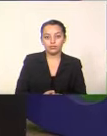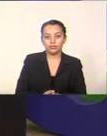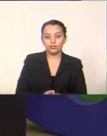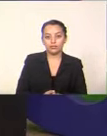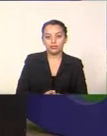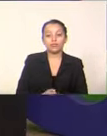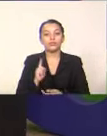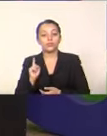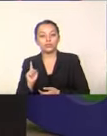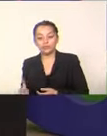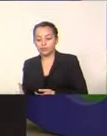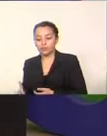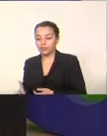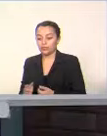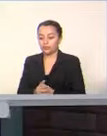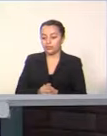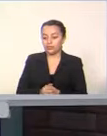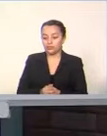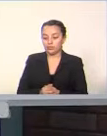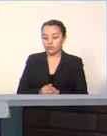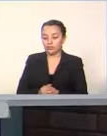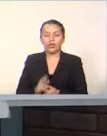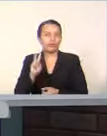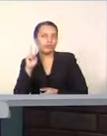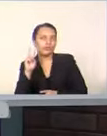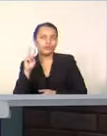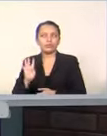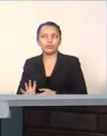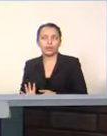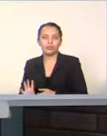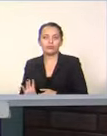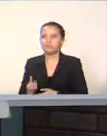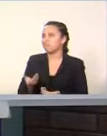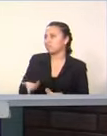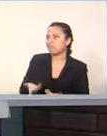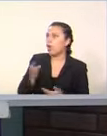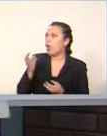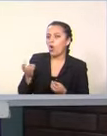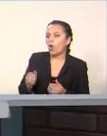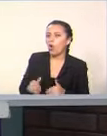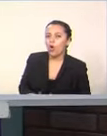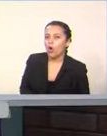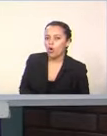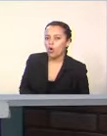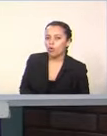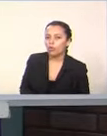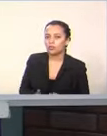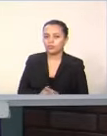¿A qué te referís? ¿Cómo que a 2 le voy a quitar 4? Es un poco extraño, ¿no? Tengo 2 y debo de